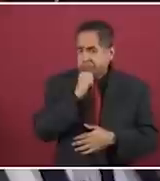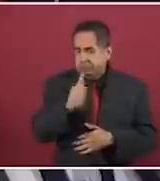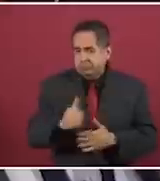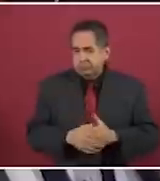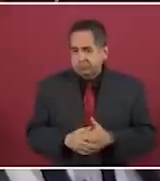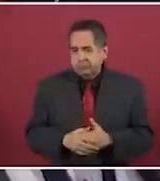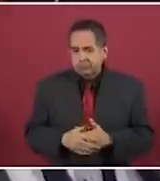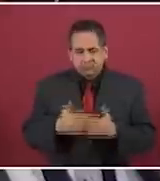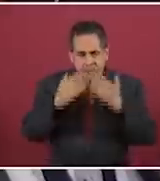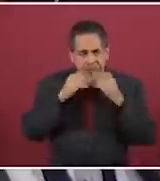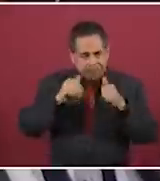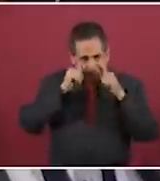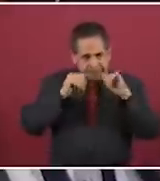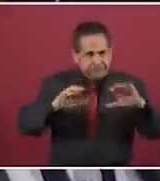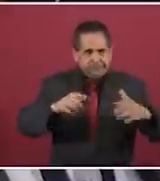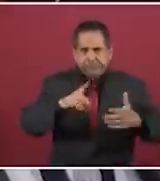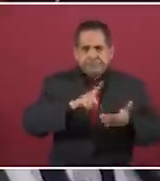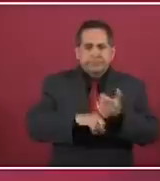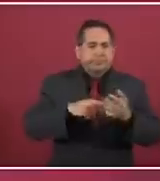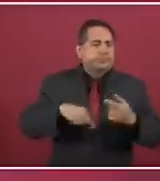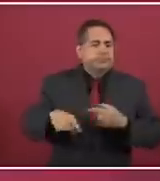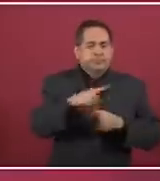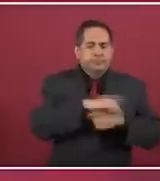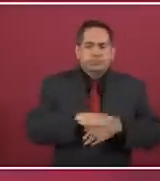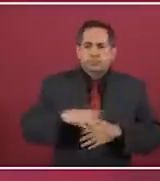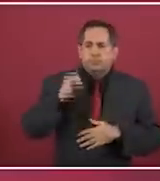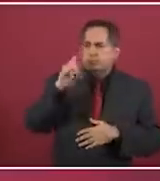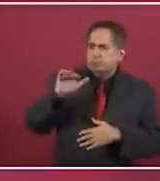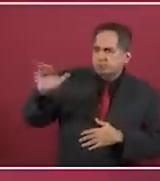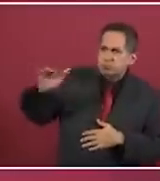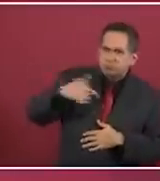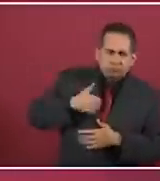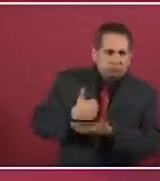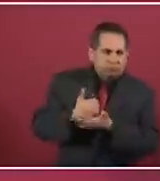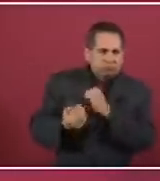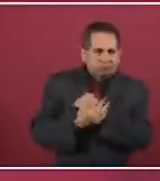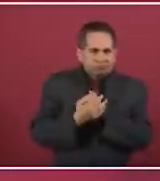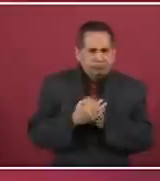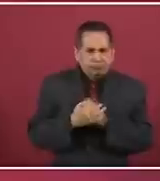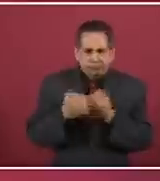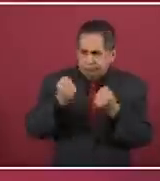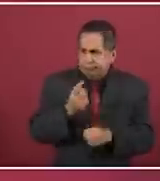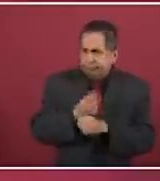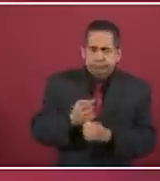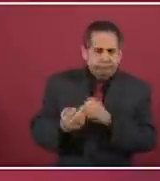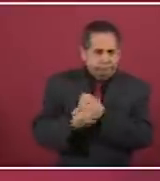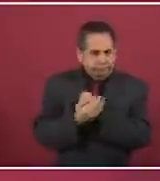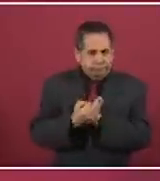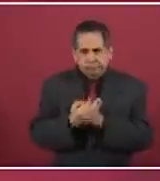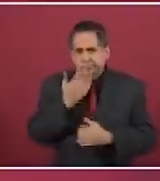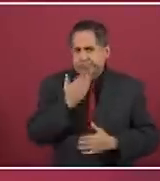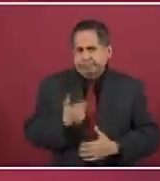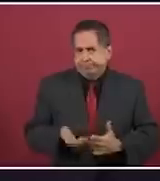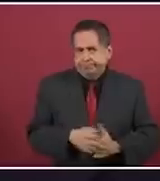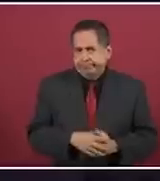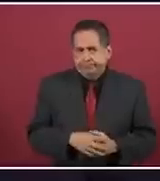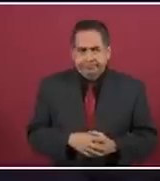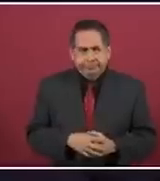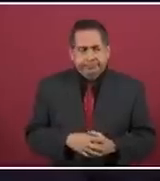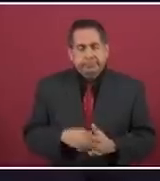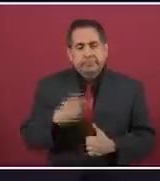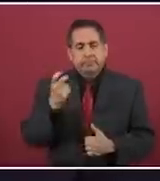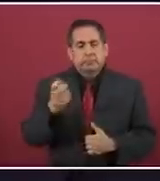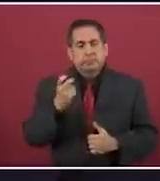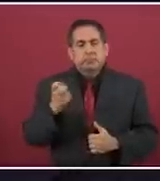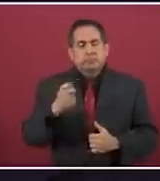No se atendía la demanda de seguridad pública. Entonces, por eso